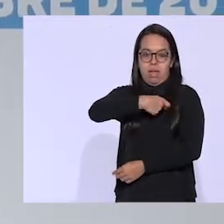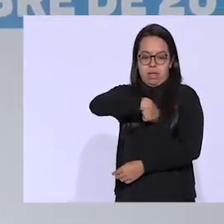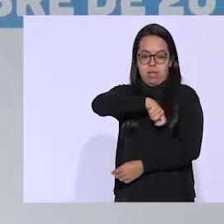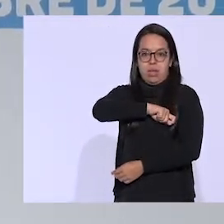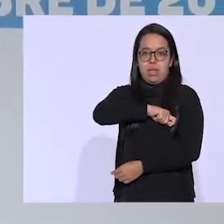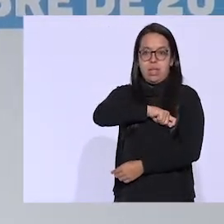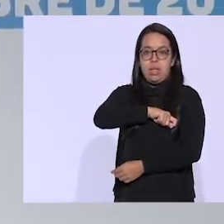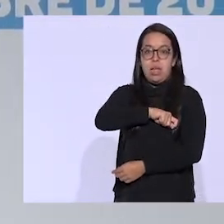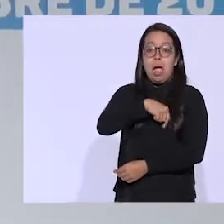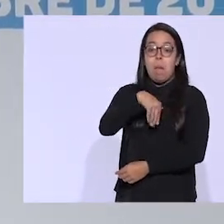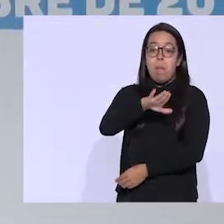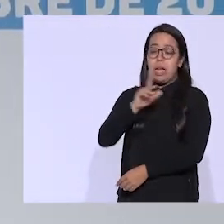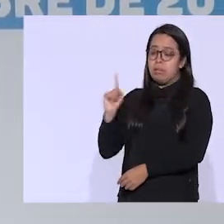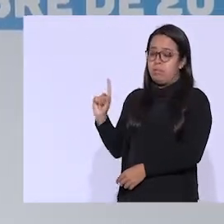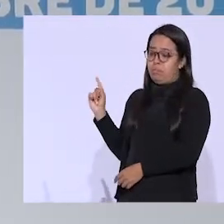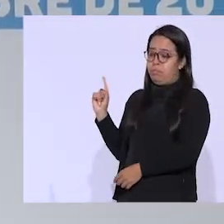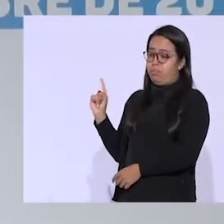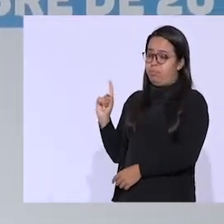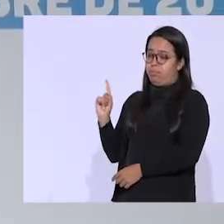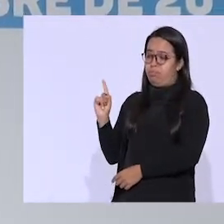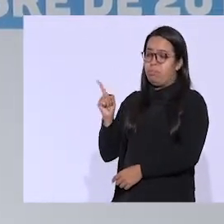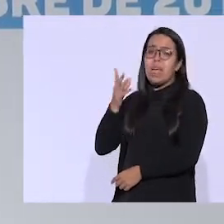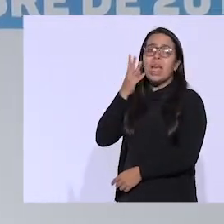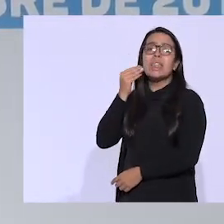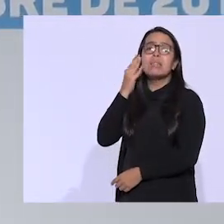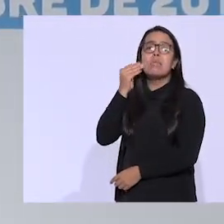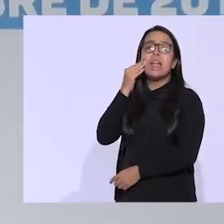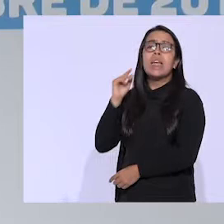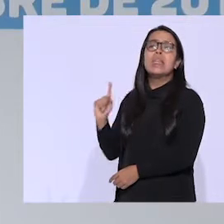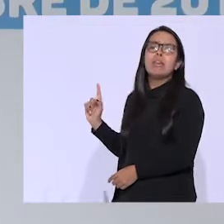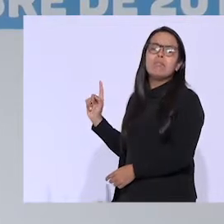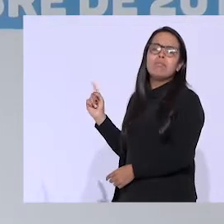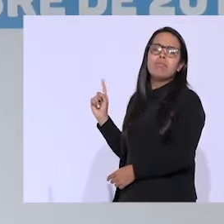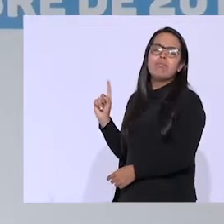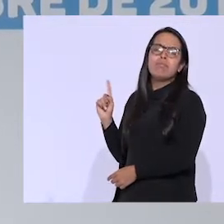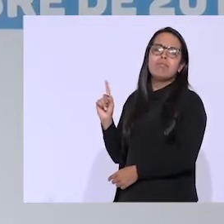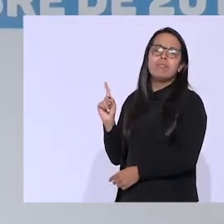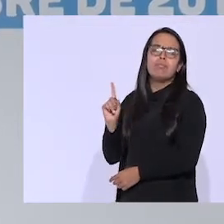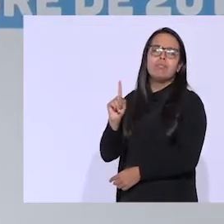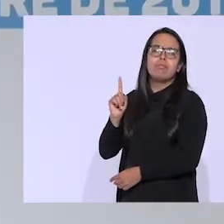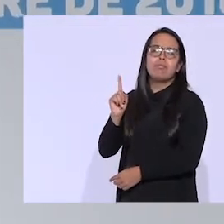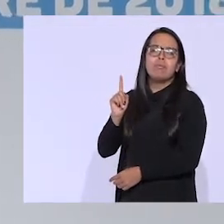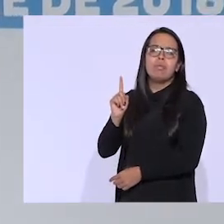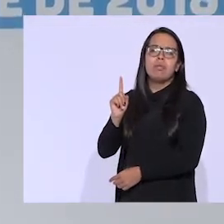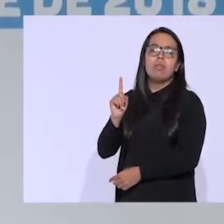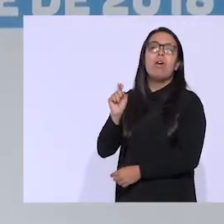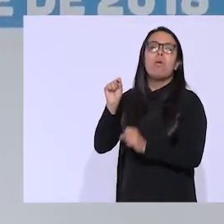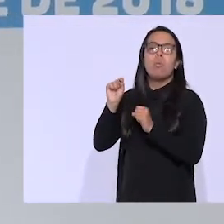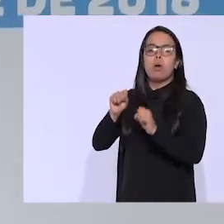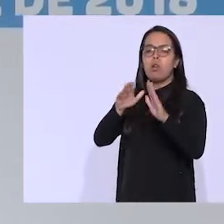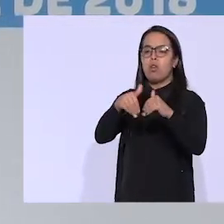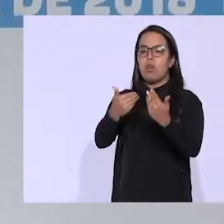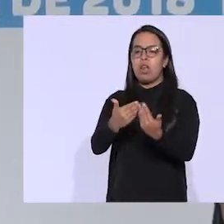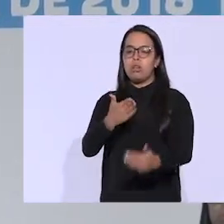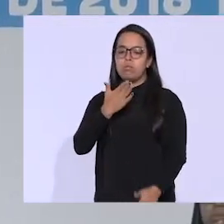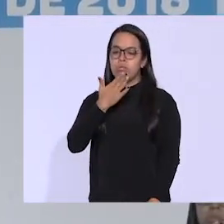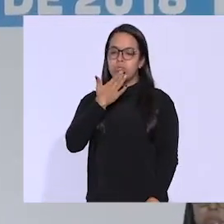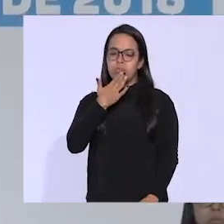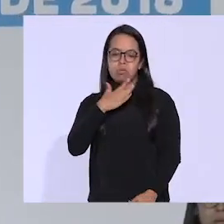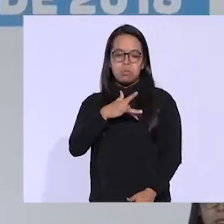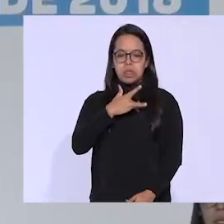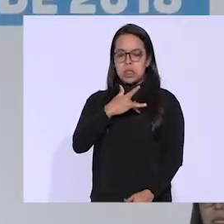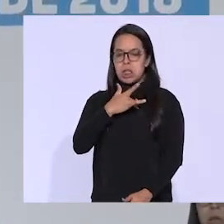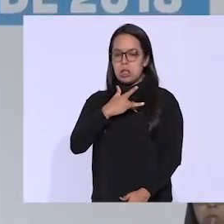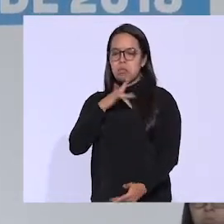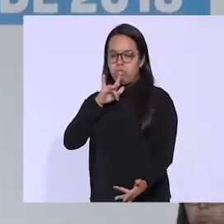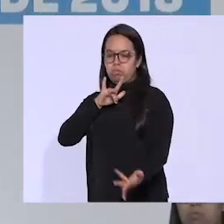cuantos más años tienes de docencia y de experiencia, pues más capaz eres de encontrar un centro que te satisfaga. Es